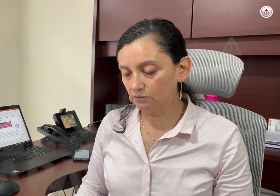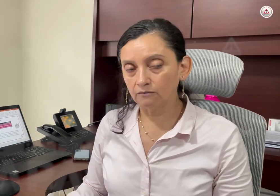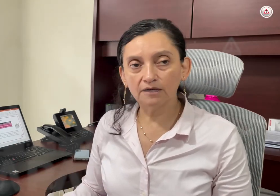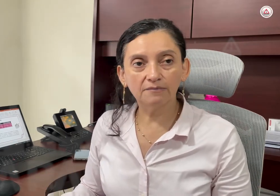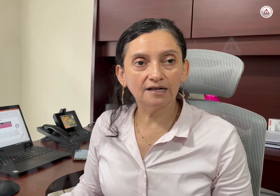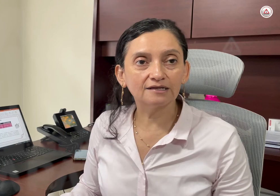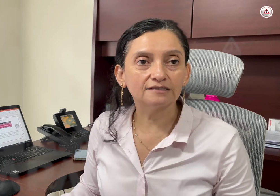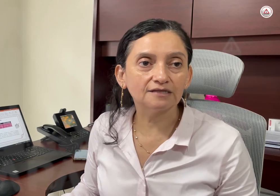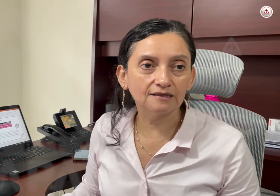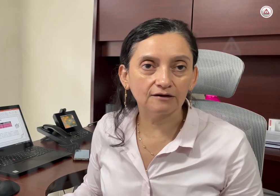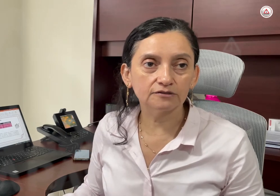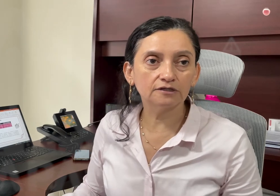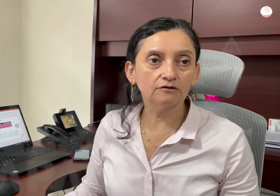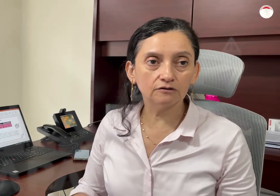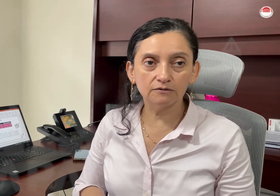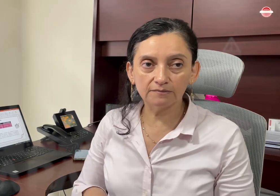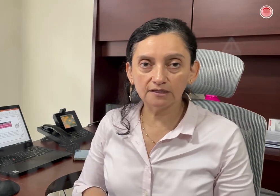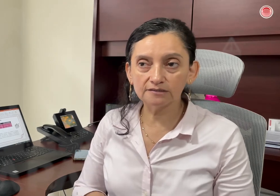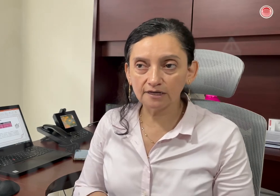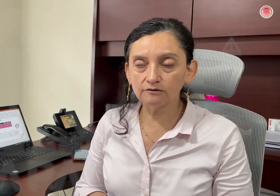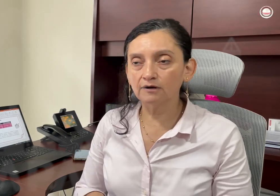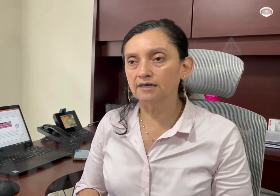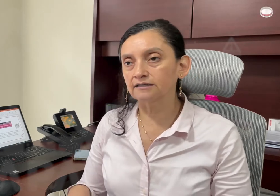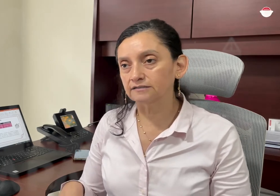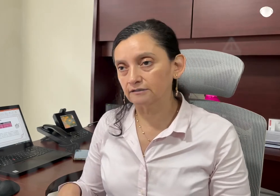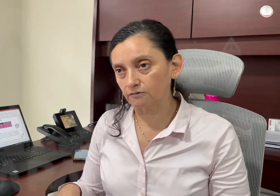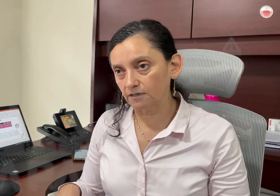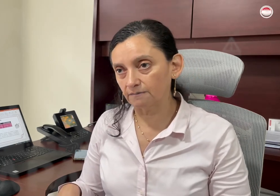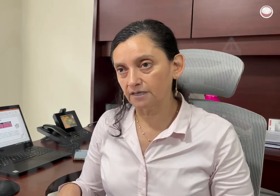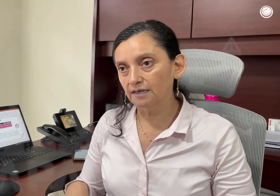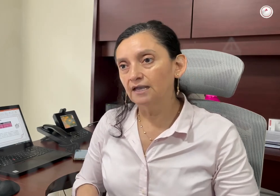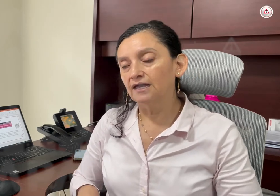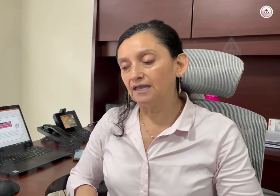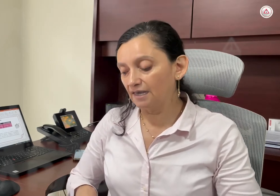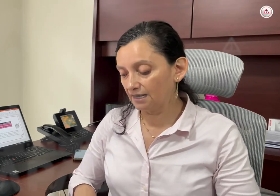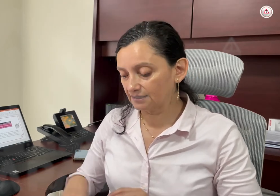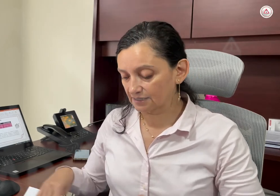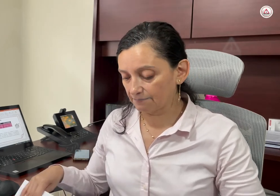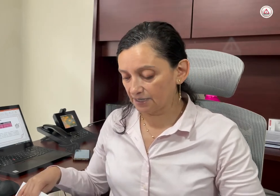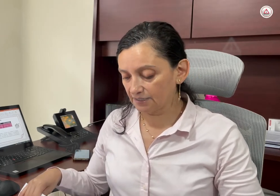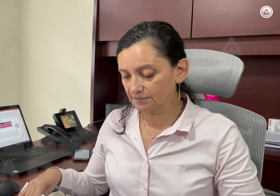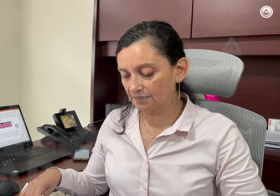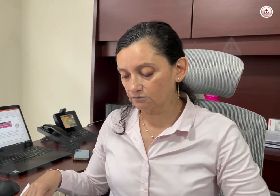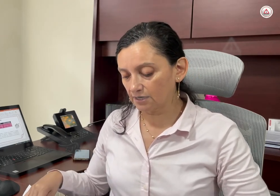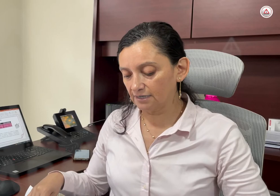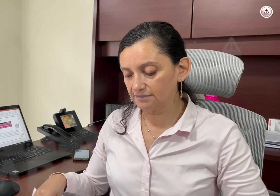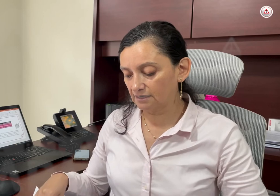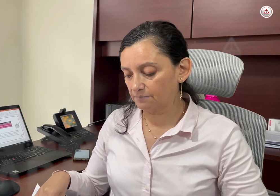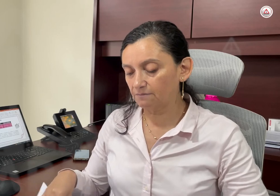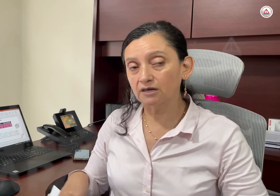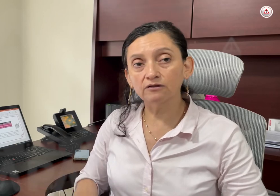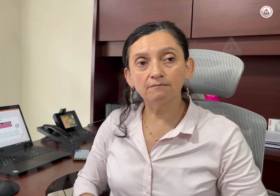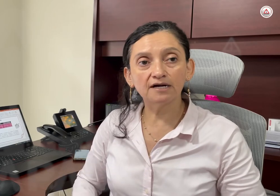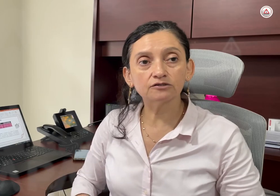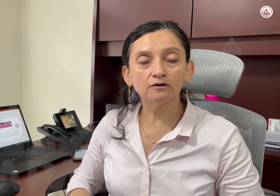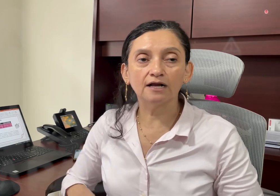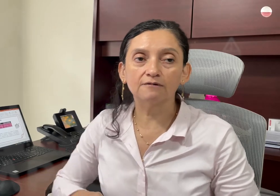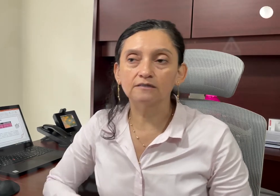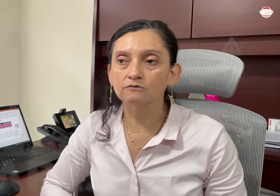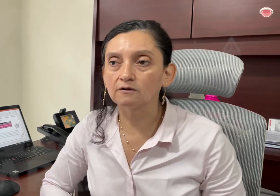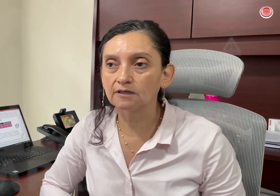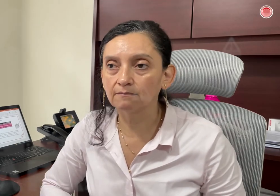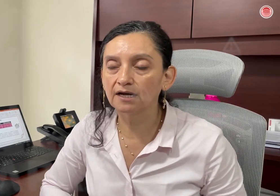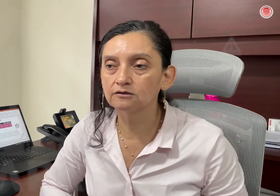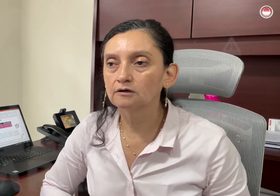del 5 de noviembre al tres de enero 5 de noviembre de este año al 13 de noviembre y las campañas electorales del primero de marzo